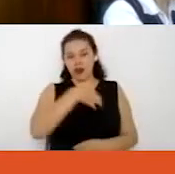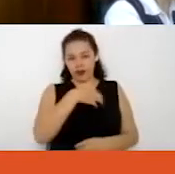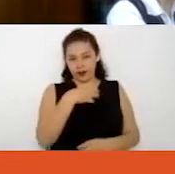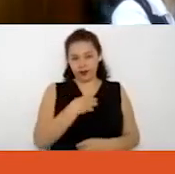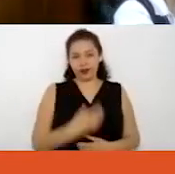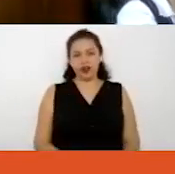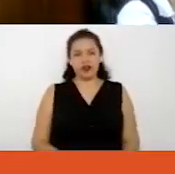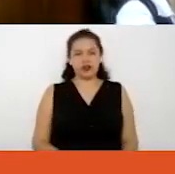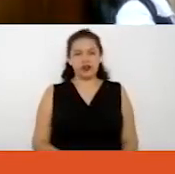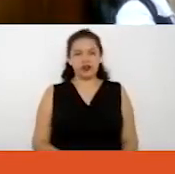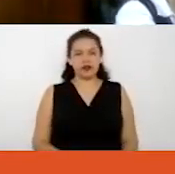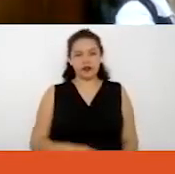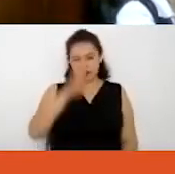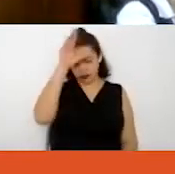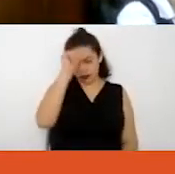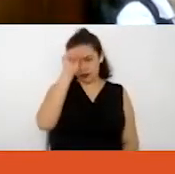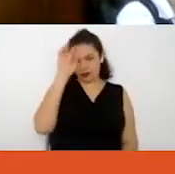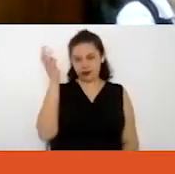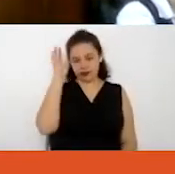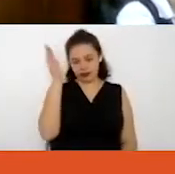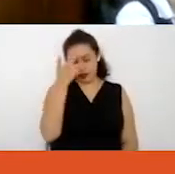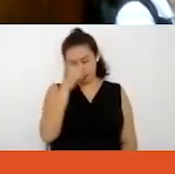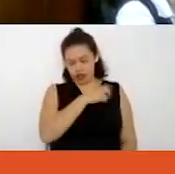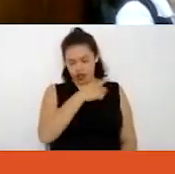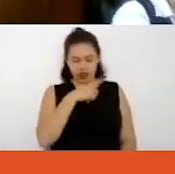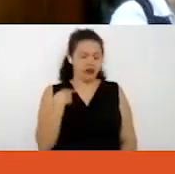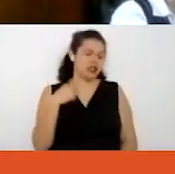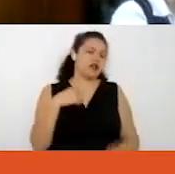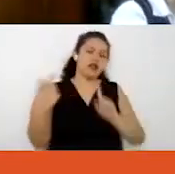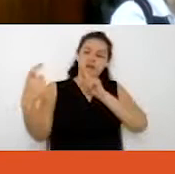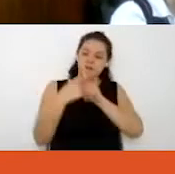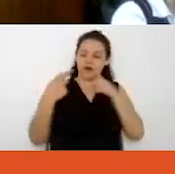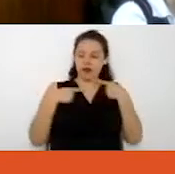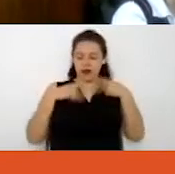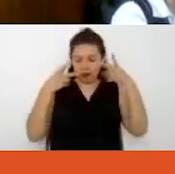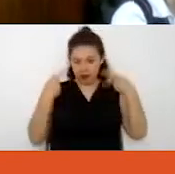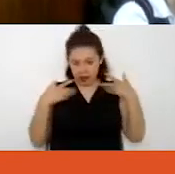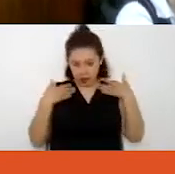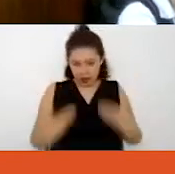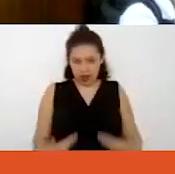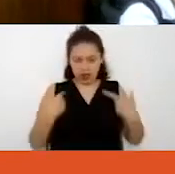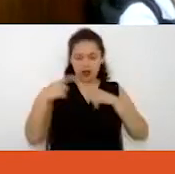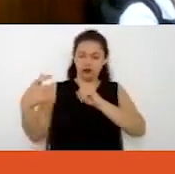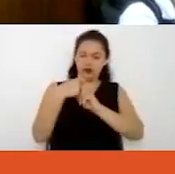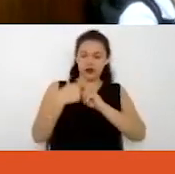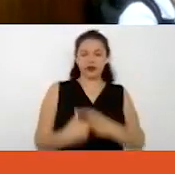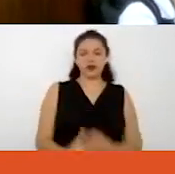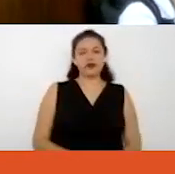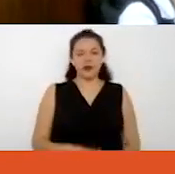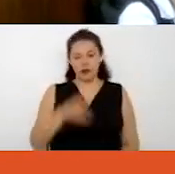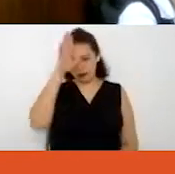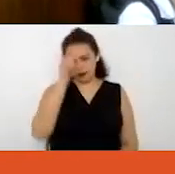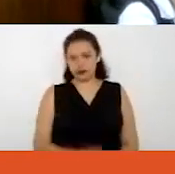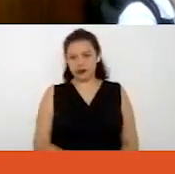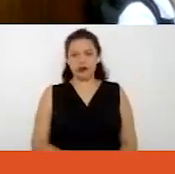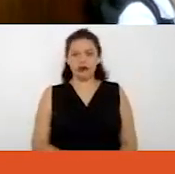Entonces recuerden que siempre voy a protegerme a mí, voy a proteger mi persona, mi integridad. ¿De acuerdo? Ahora